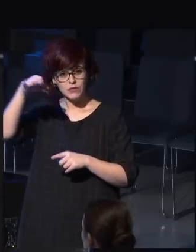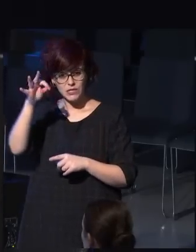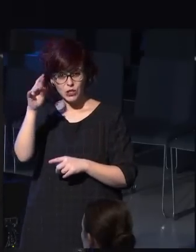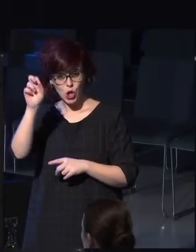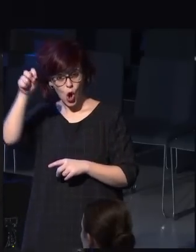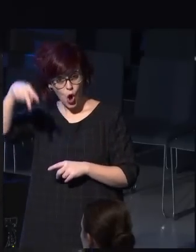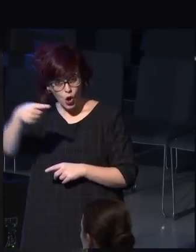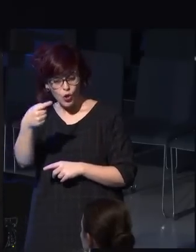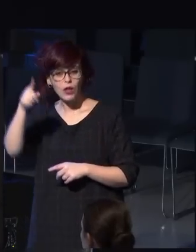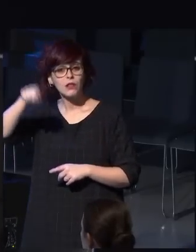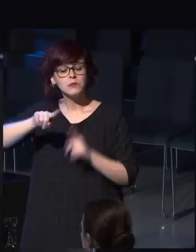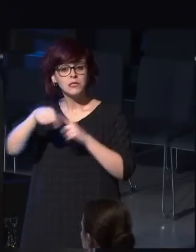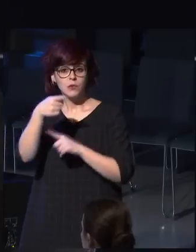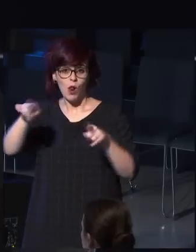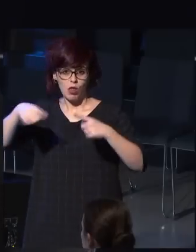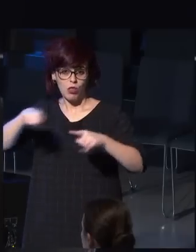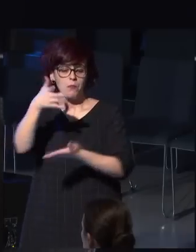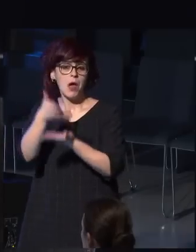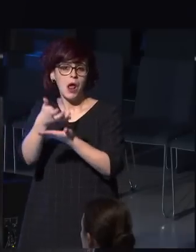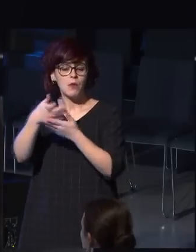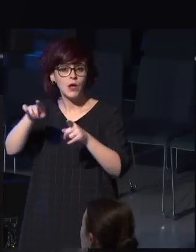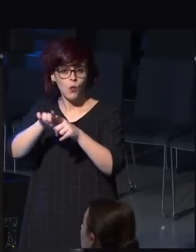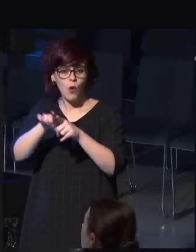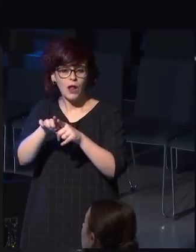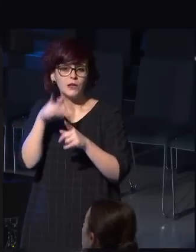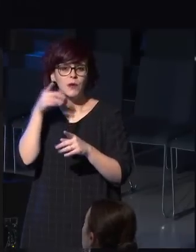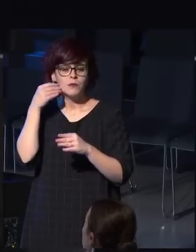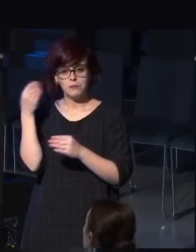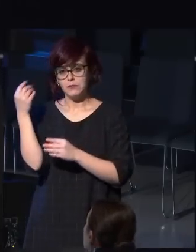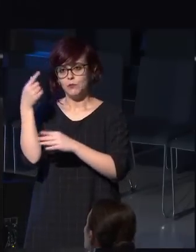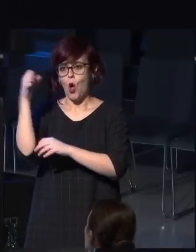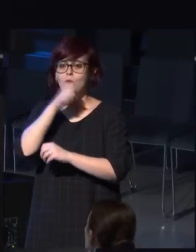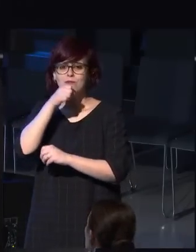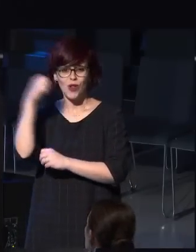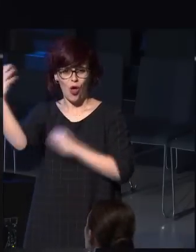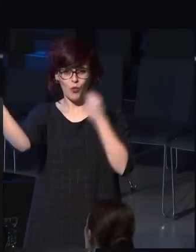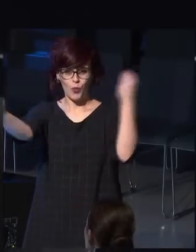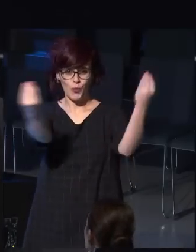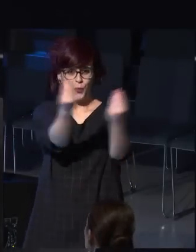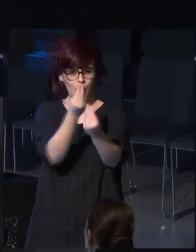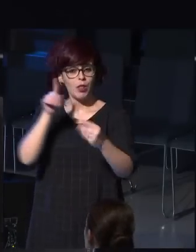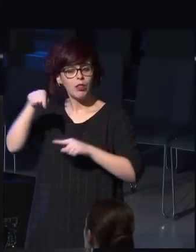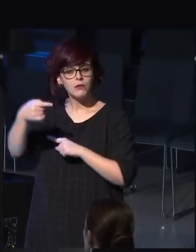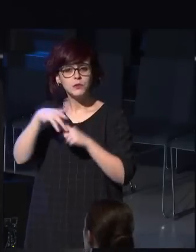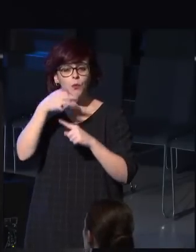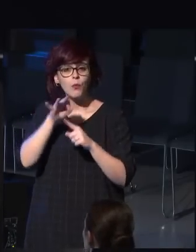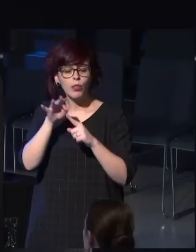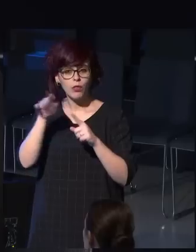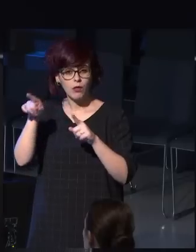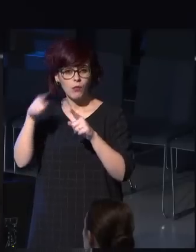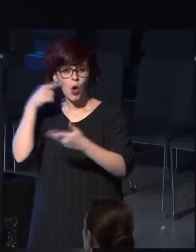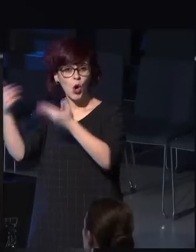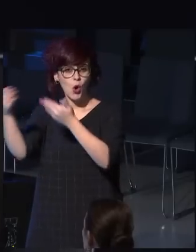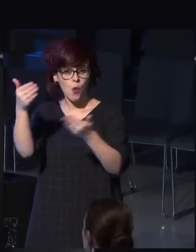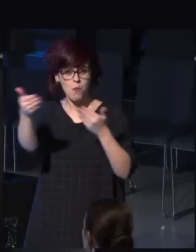canción grabada, pues como se hace ahora, Pro Tools, chorrocientos micros en todos lados, y lo puedes ir comparando